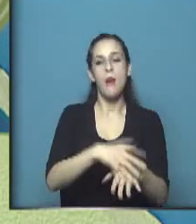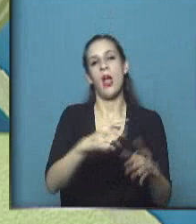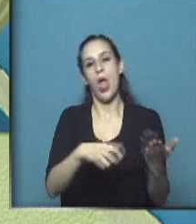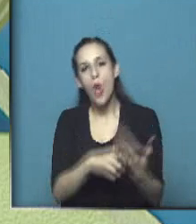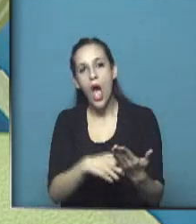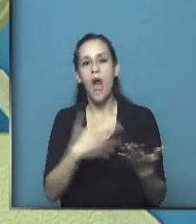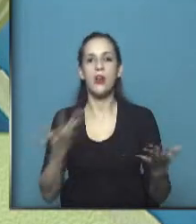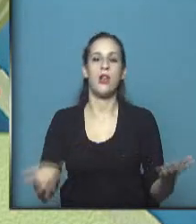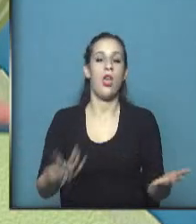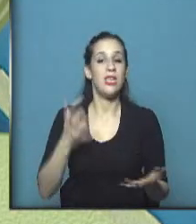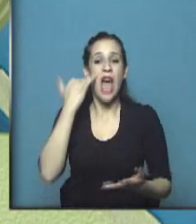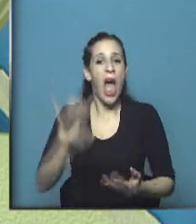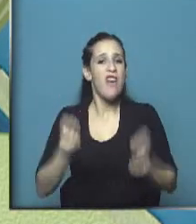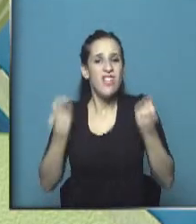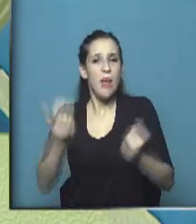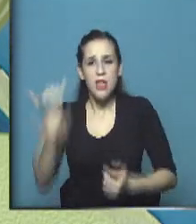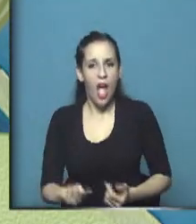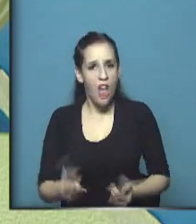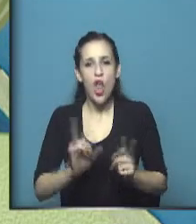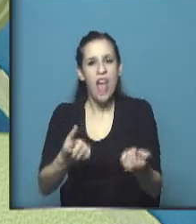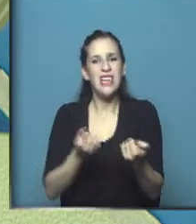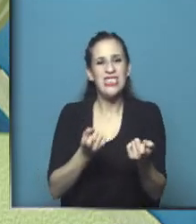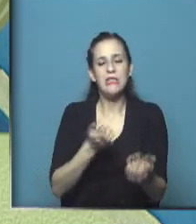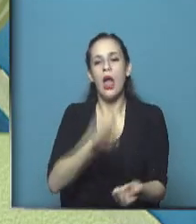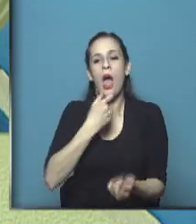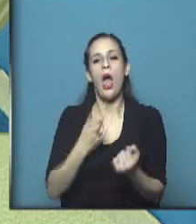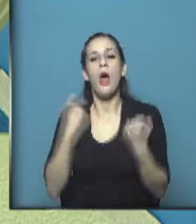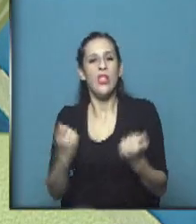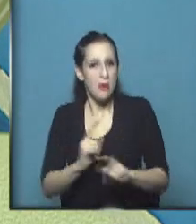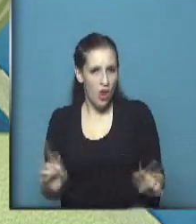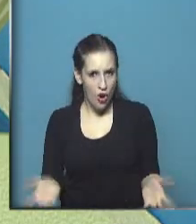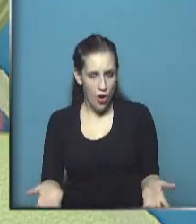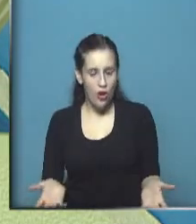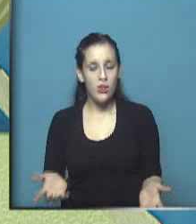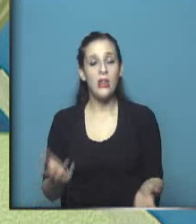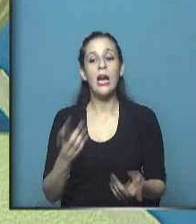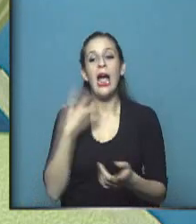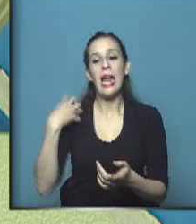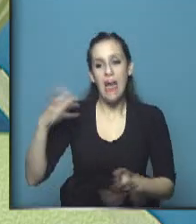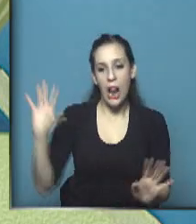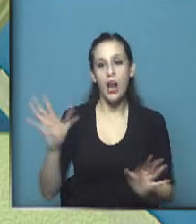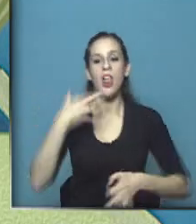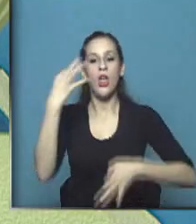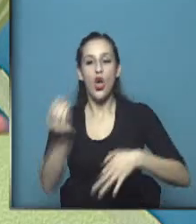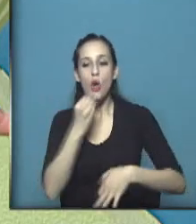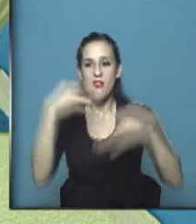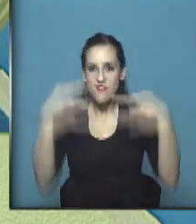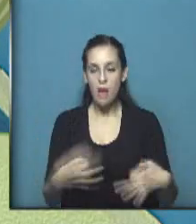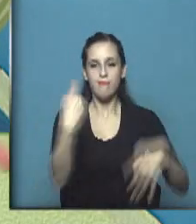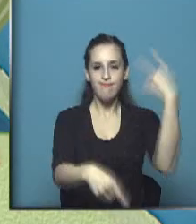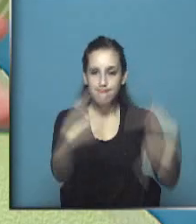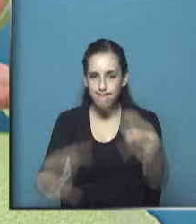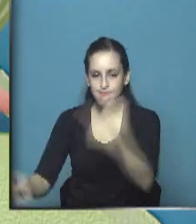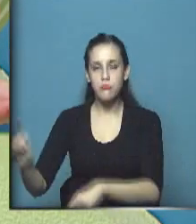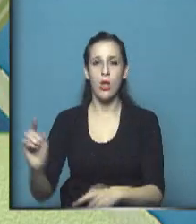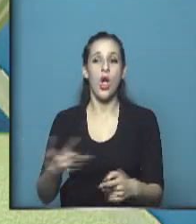sea, tiene todas las vitaminas que necesita porque nosotros necesitamos muy poquita cantidad. Entonces, en general, si uno hace una dieta variada y uno tiene acceso a una alimentación y a